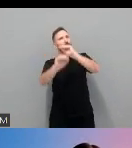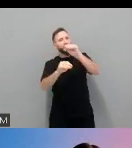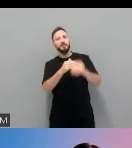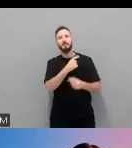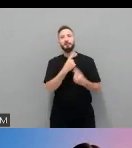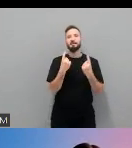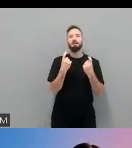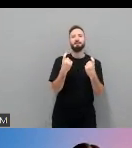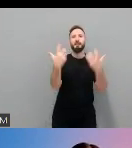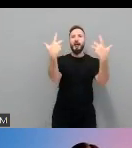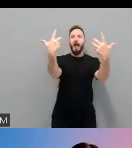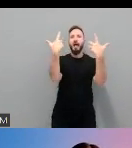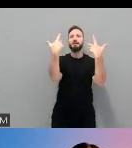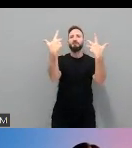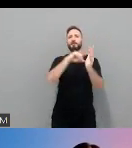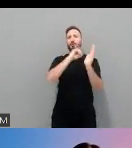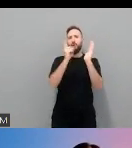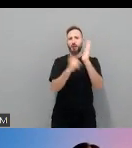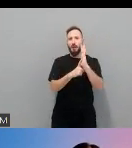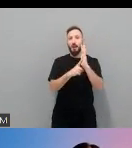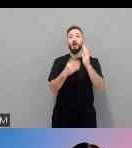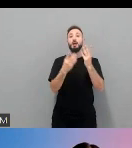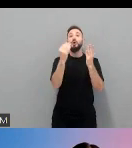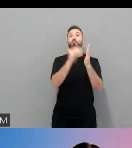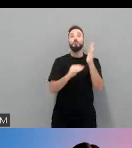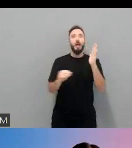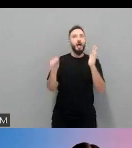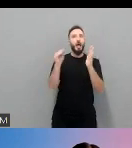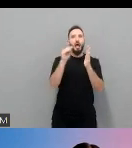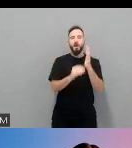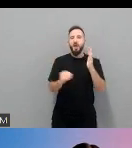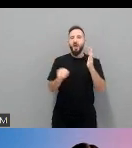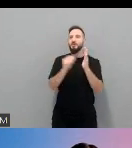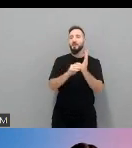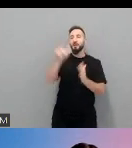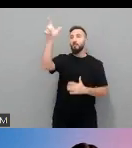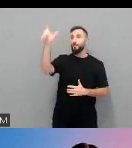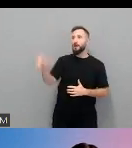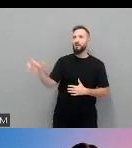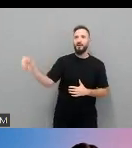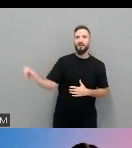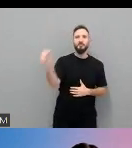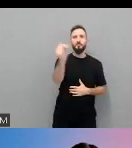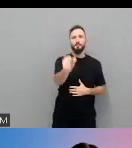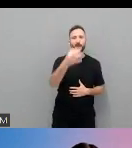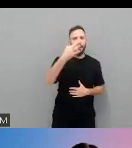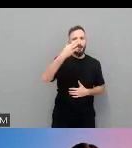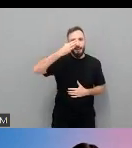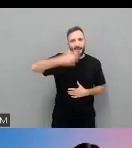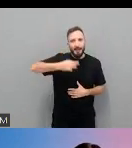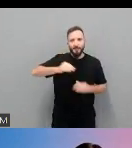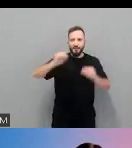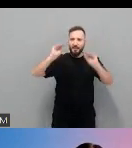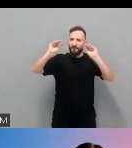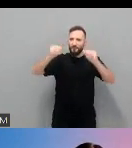de este asesoramiento legal y muchas veces era muy difícil encontrar a alguien que realmente estuviese bien